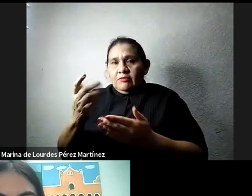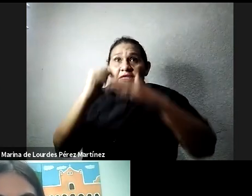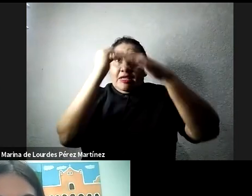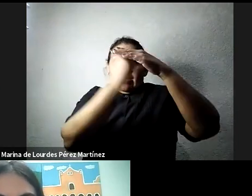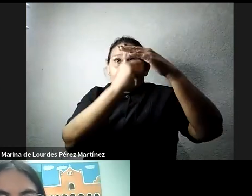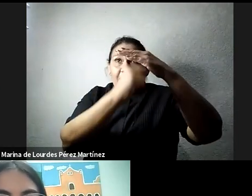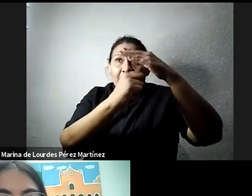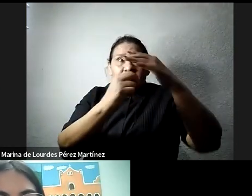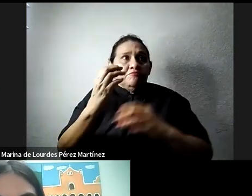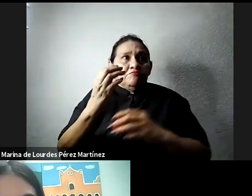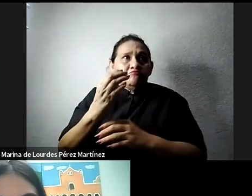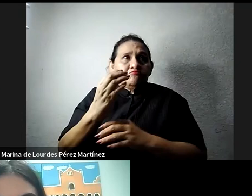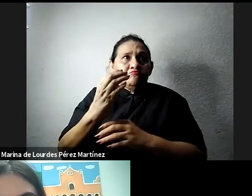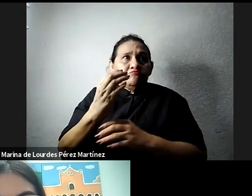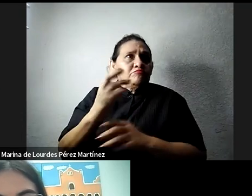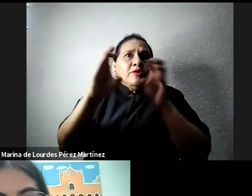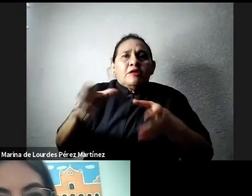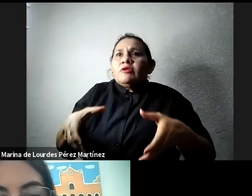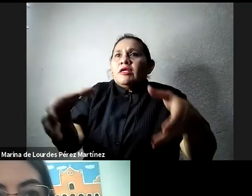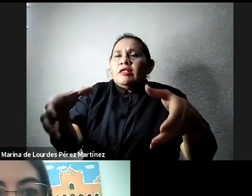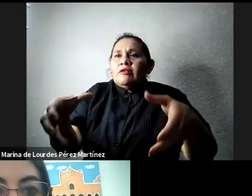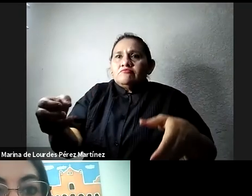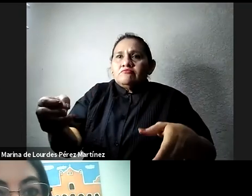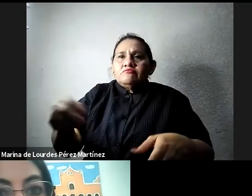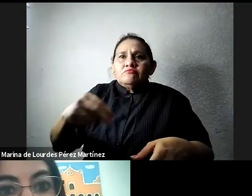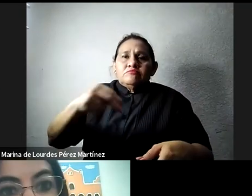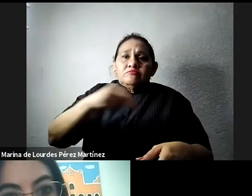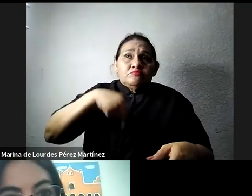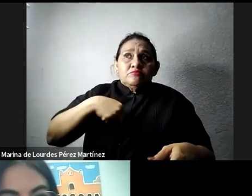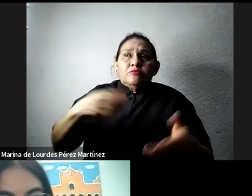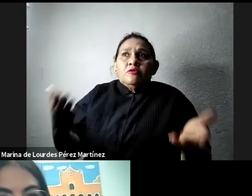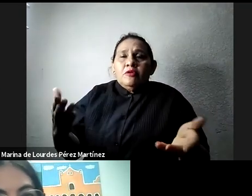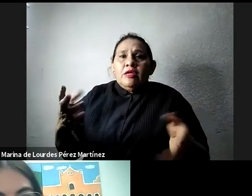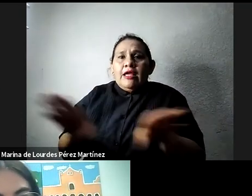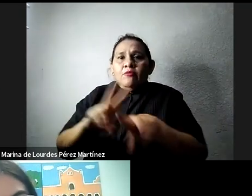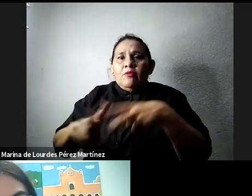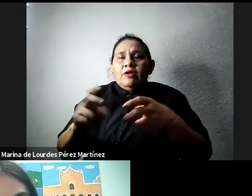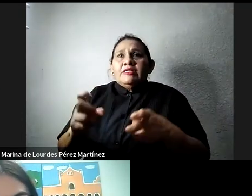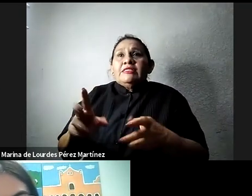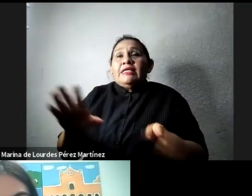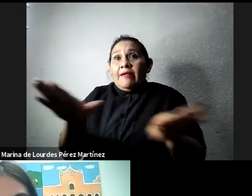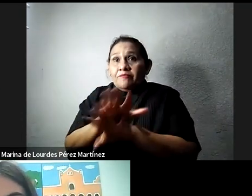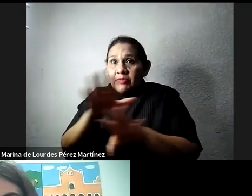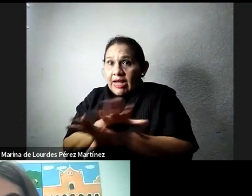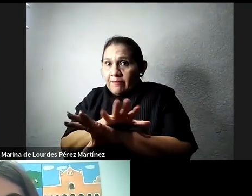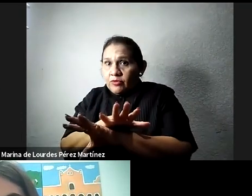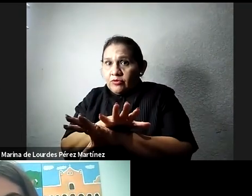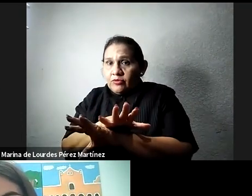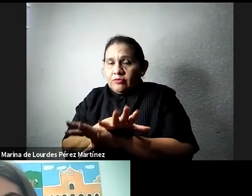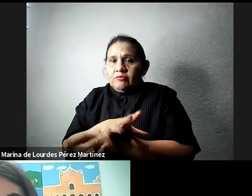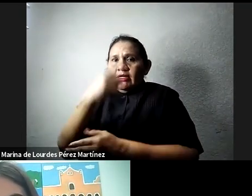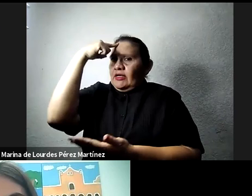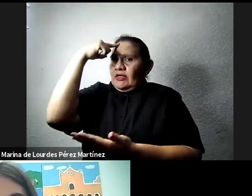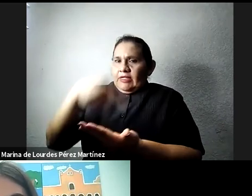nuestras calles, cómo están hoy las calles en Yucatán y cómo vamos a hacer esa transición y ese cambio, y creo que